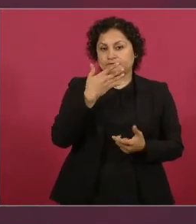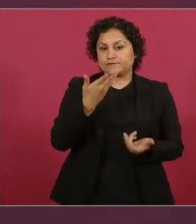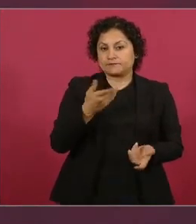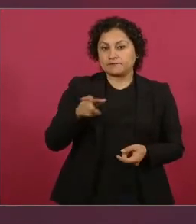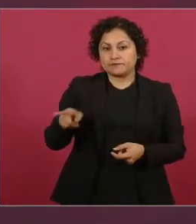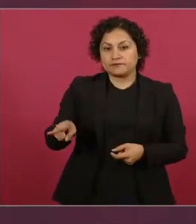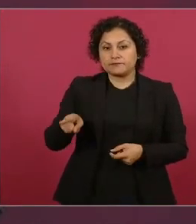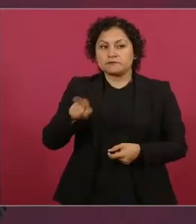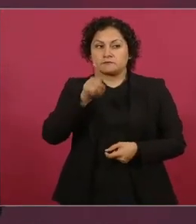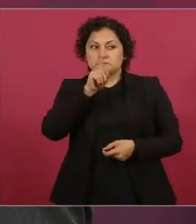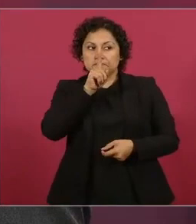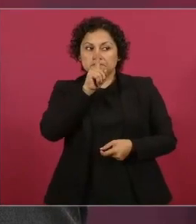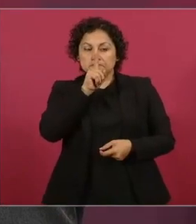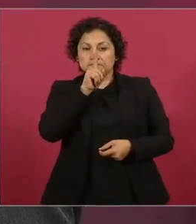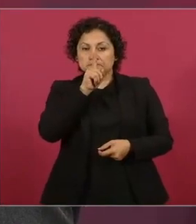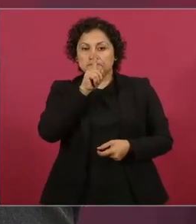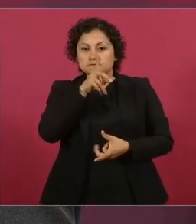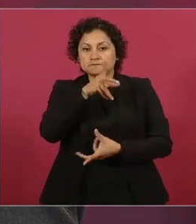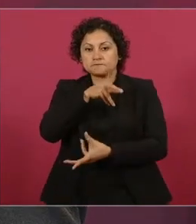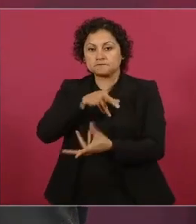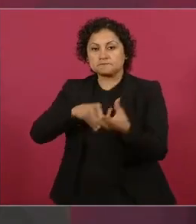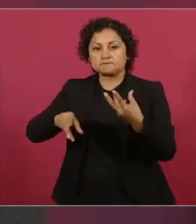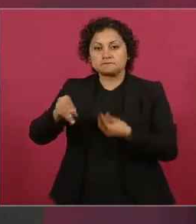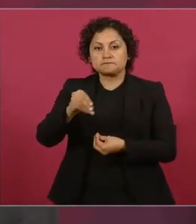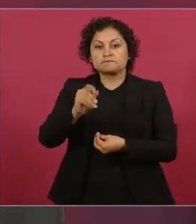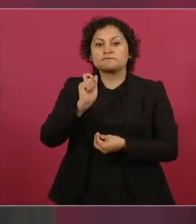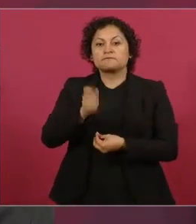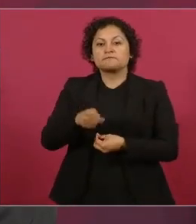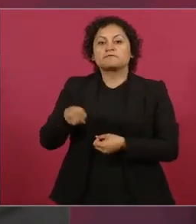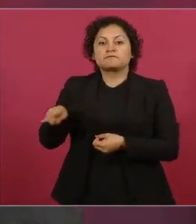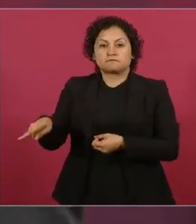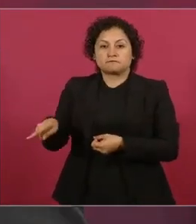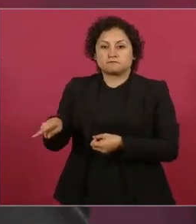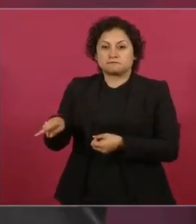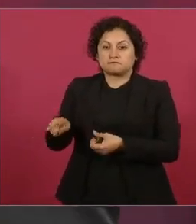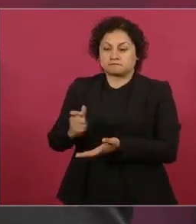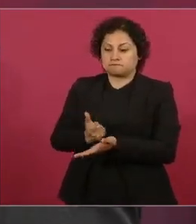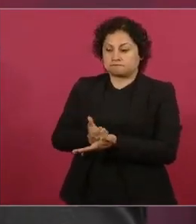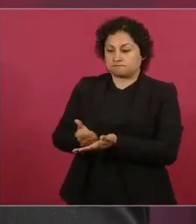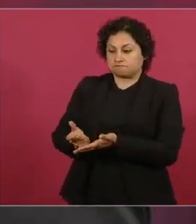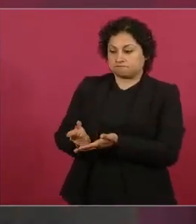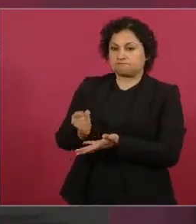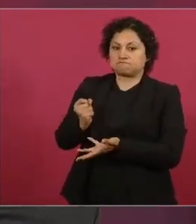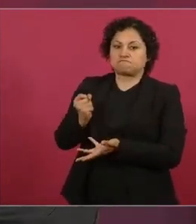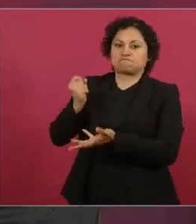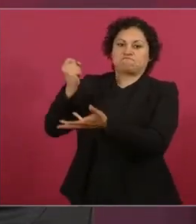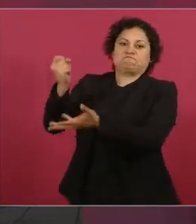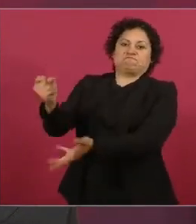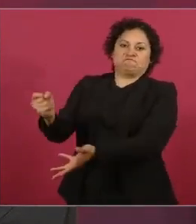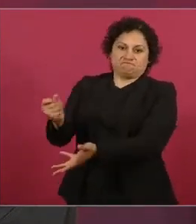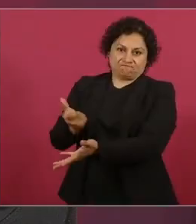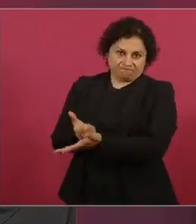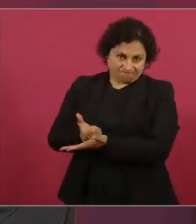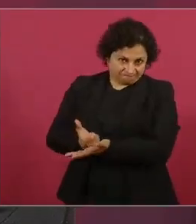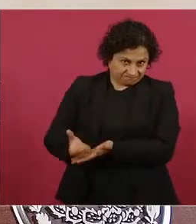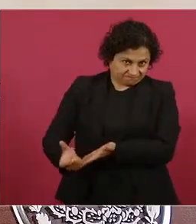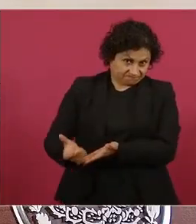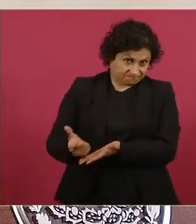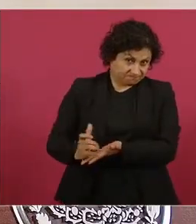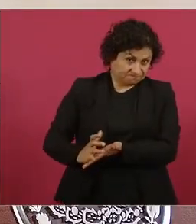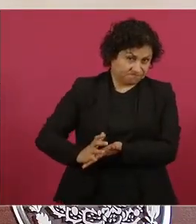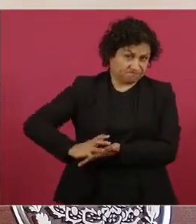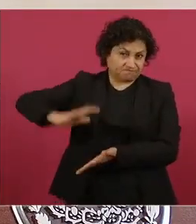recibir prebendas, de recibir sueldos elevadísimos estos